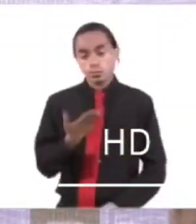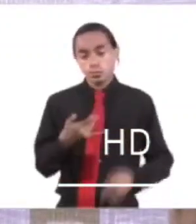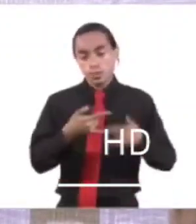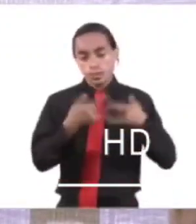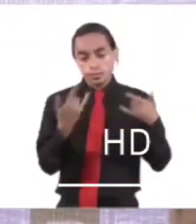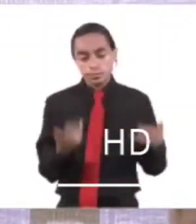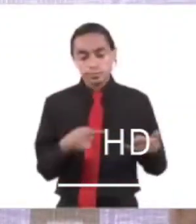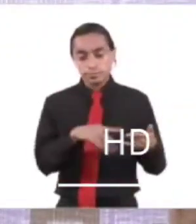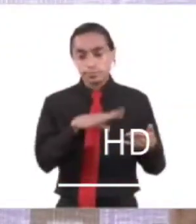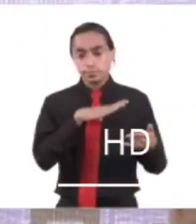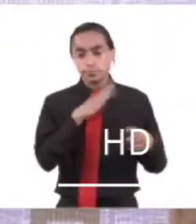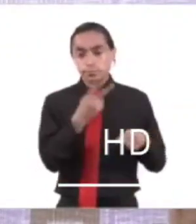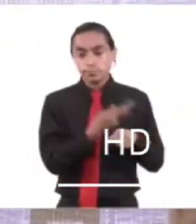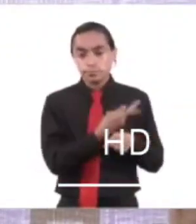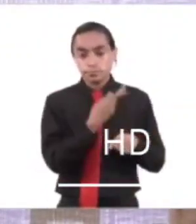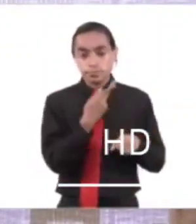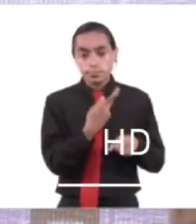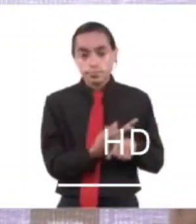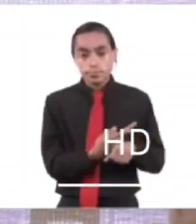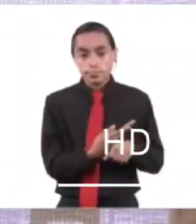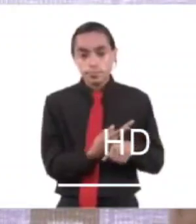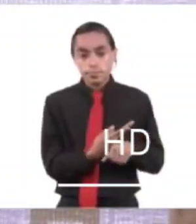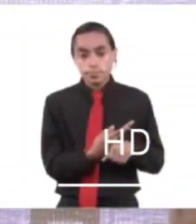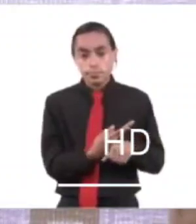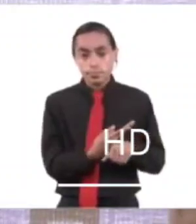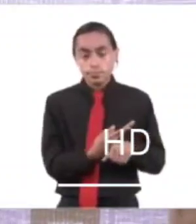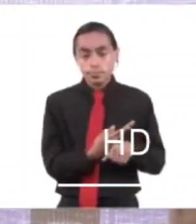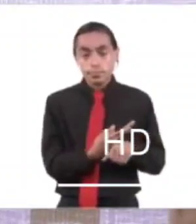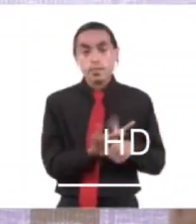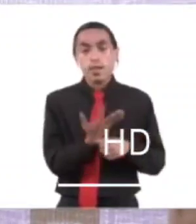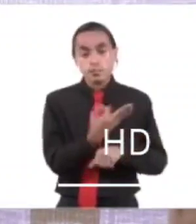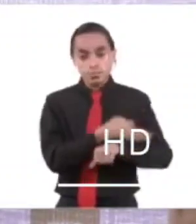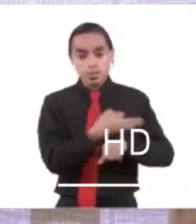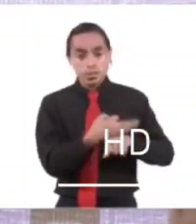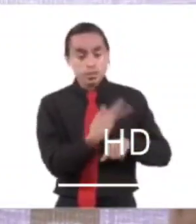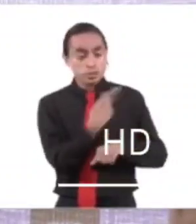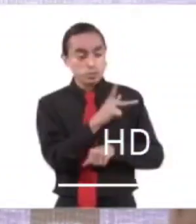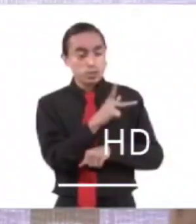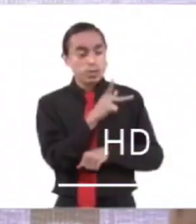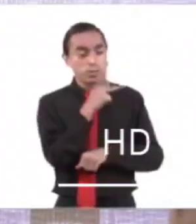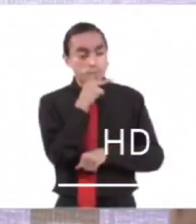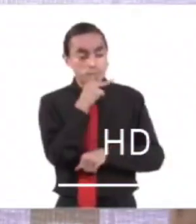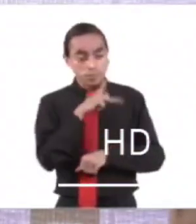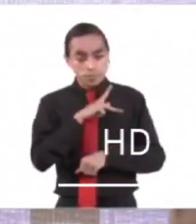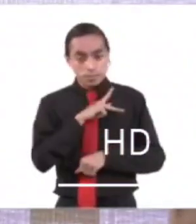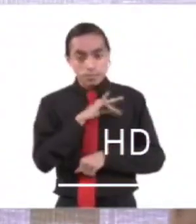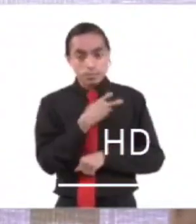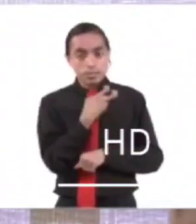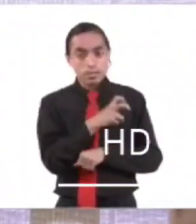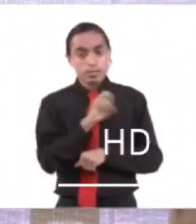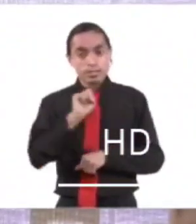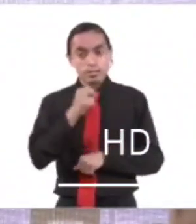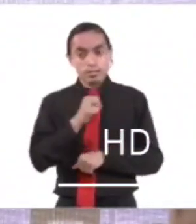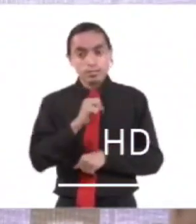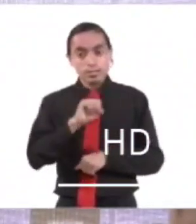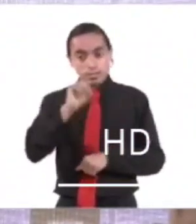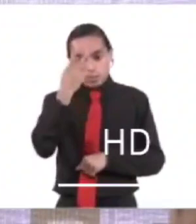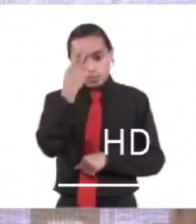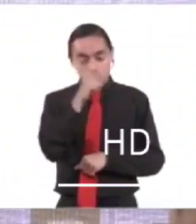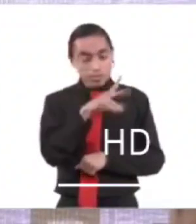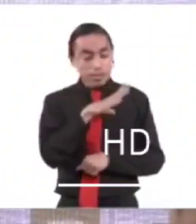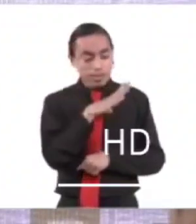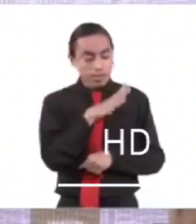historias, llegó la familia de mi papá a vivir. Ellos venían de San Luis Potosí y